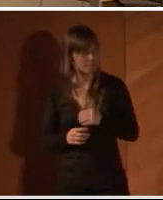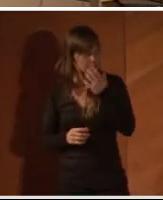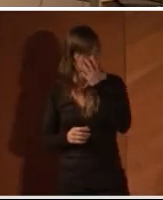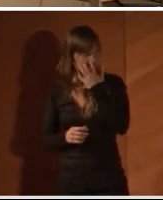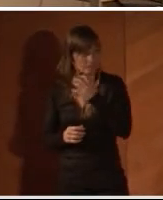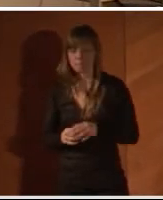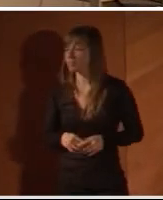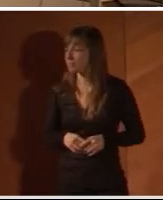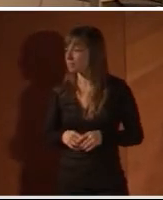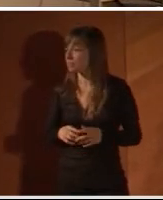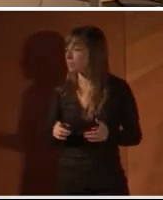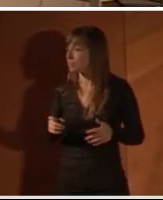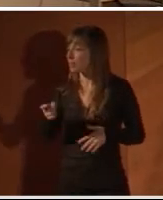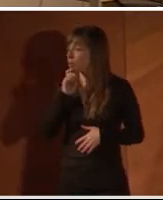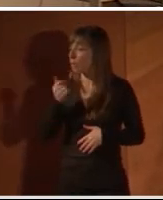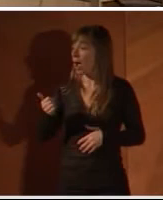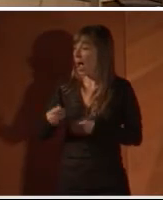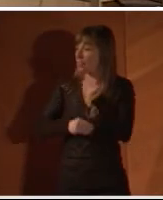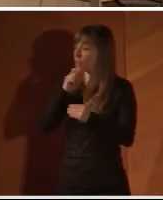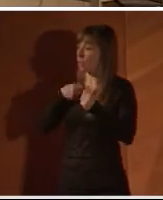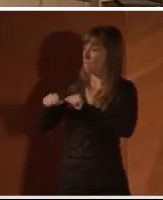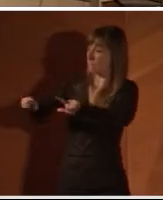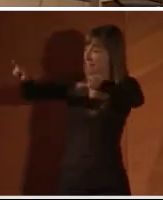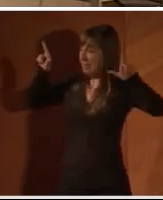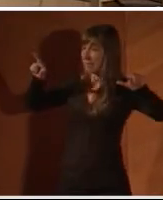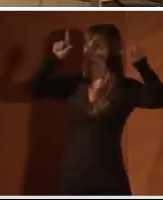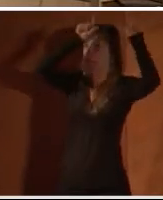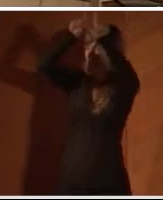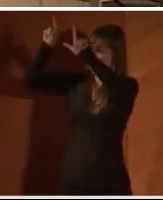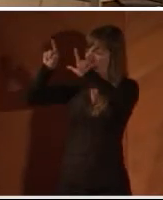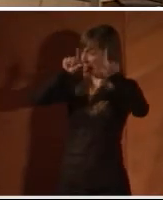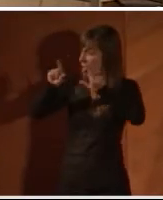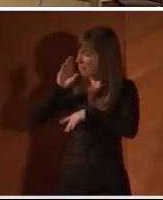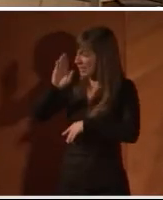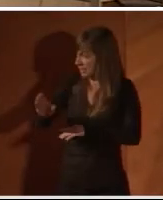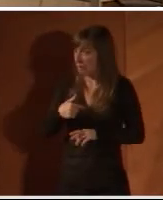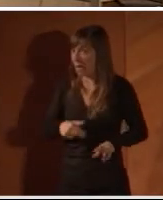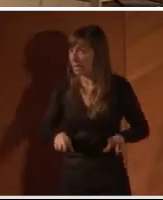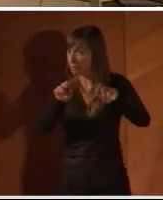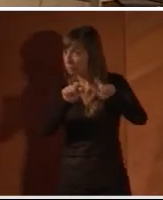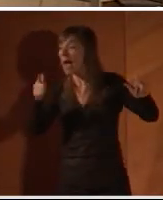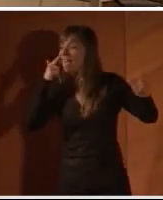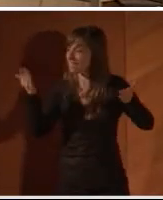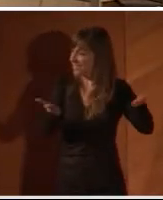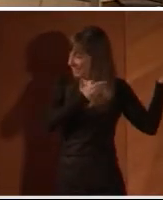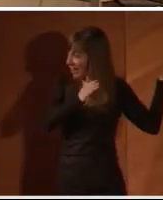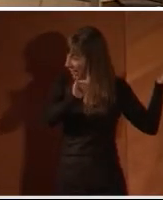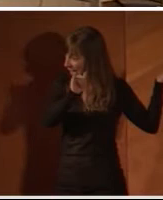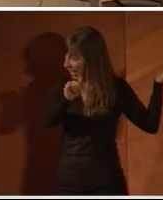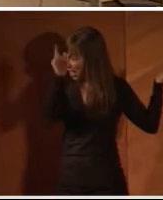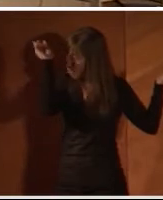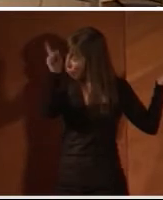a través de esta multipantalla en streaming, que espero que salga ya. Ahí los tenemos, ahí están